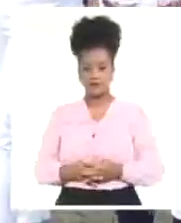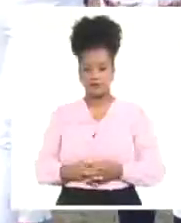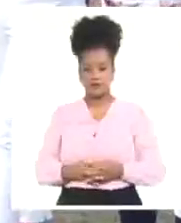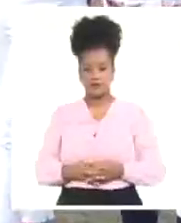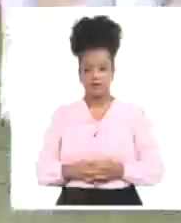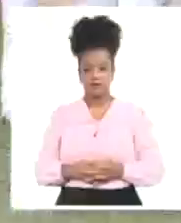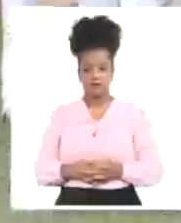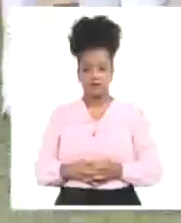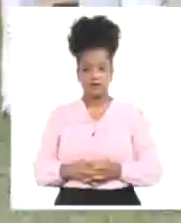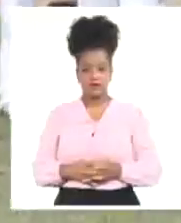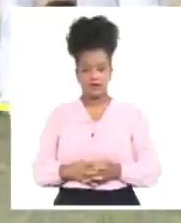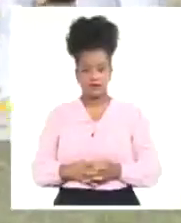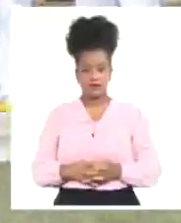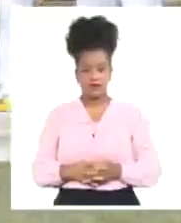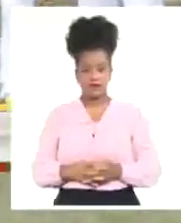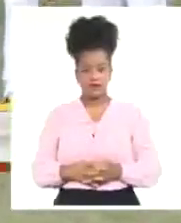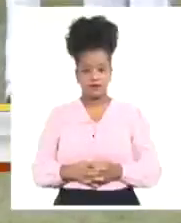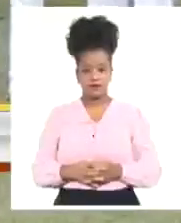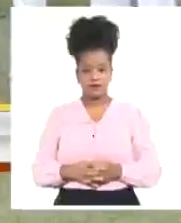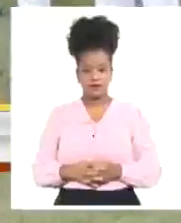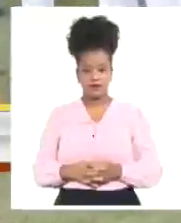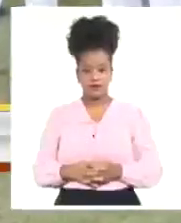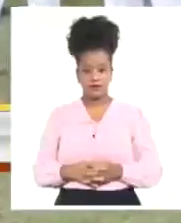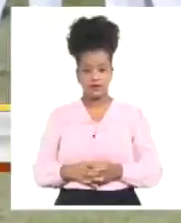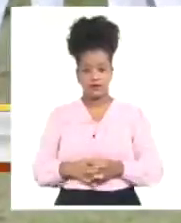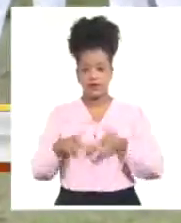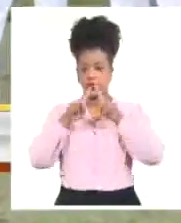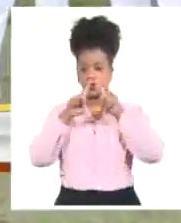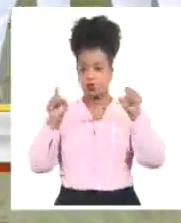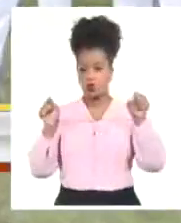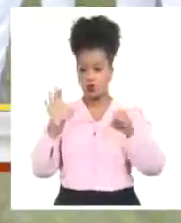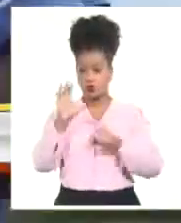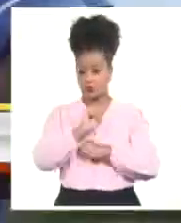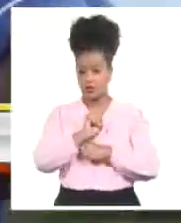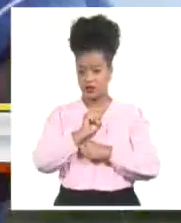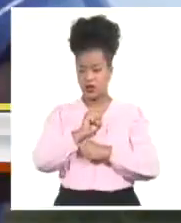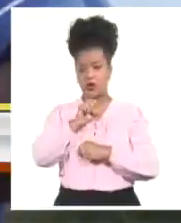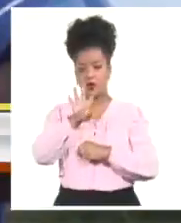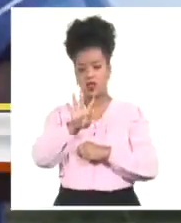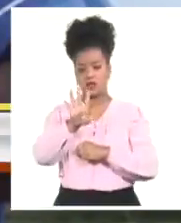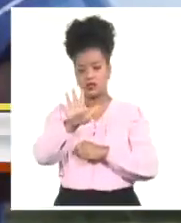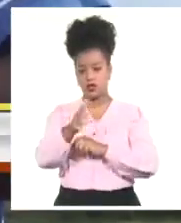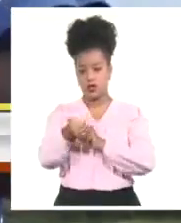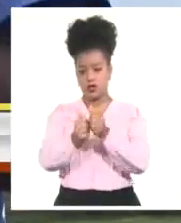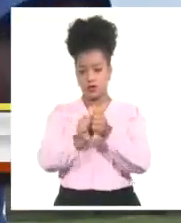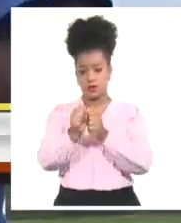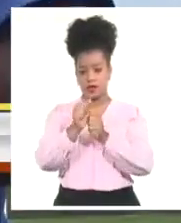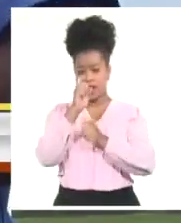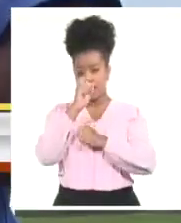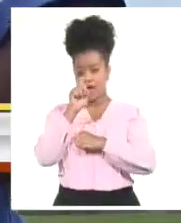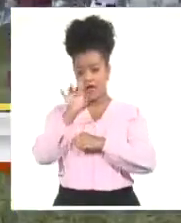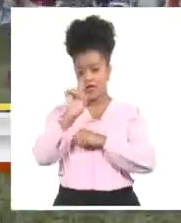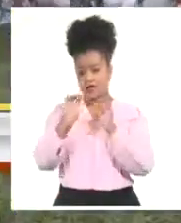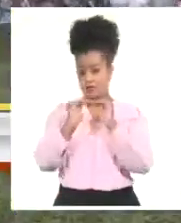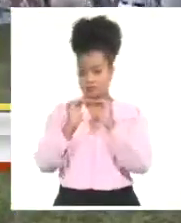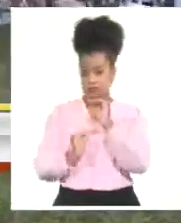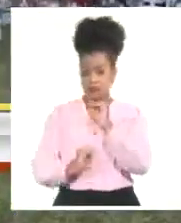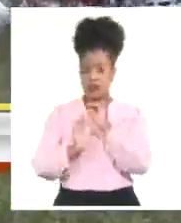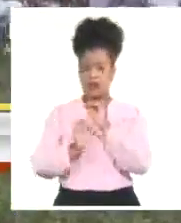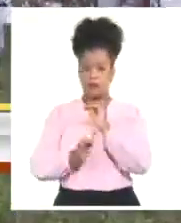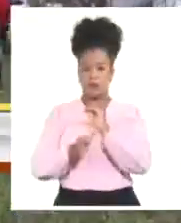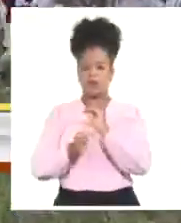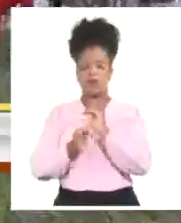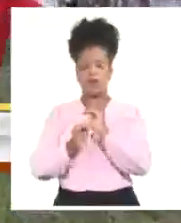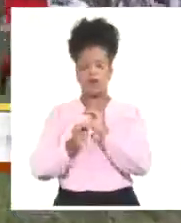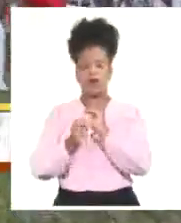En representación de todas las provincias del país, los 45 jugadores de béisbol menores de 15 años llegaron hasta el balcón del Oriente Cubano con el